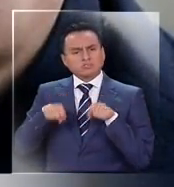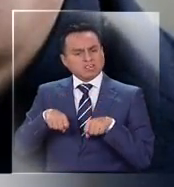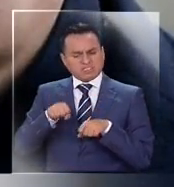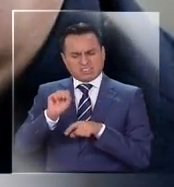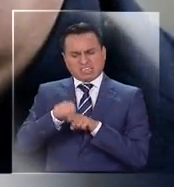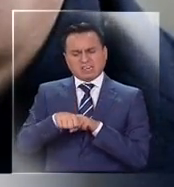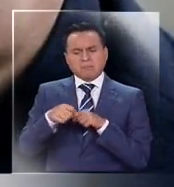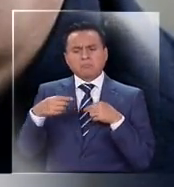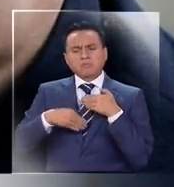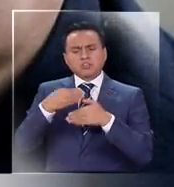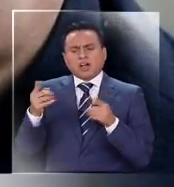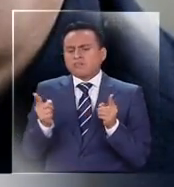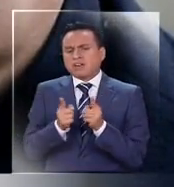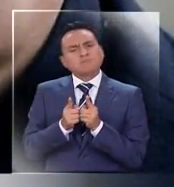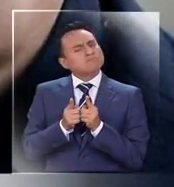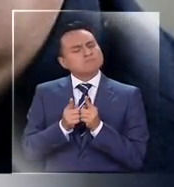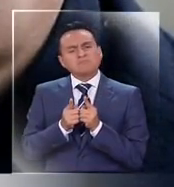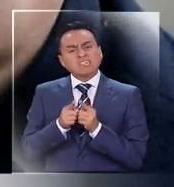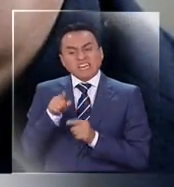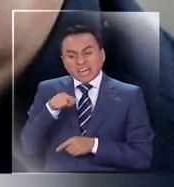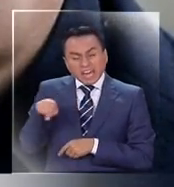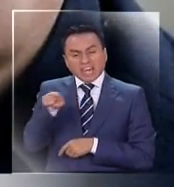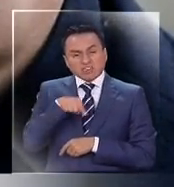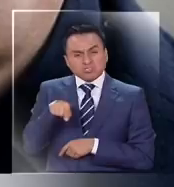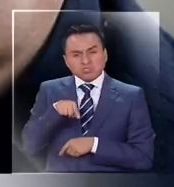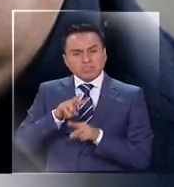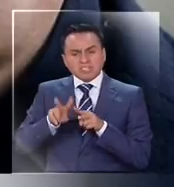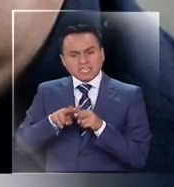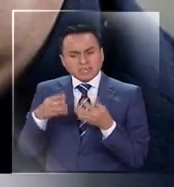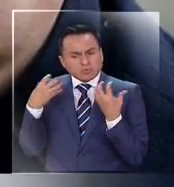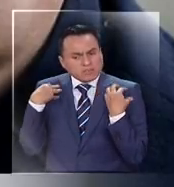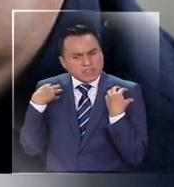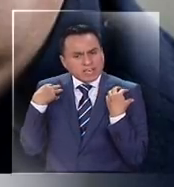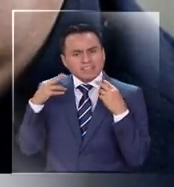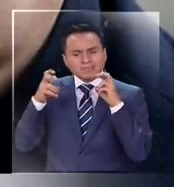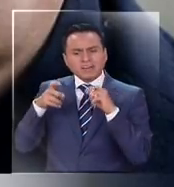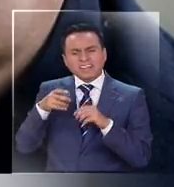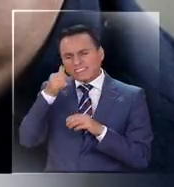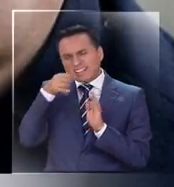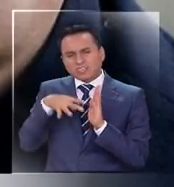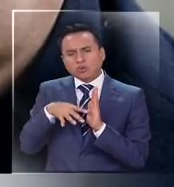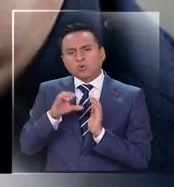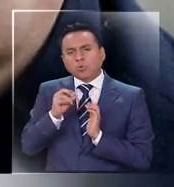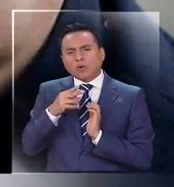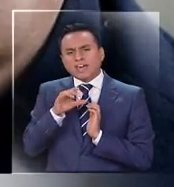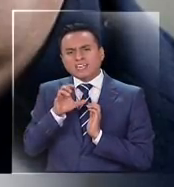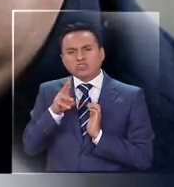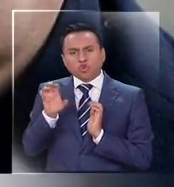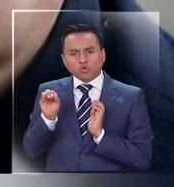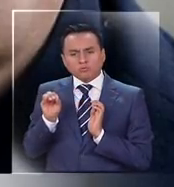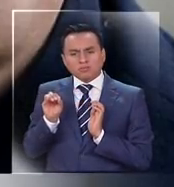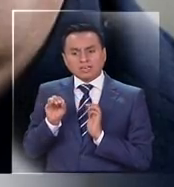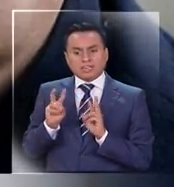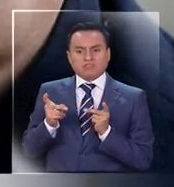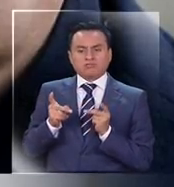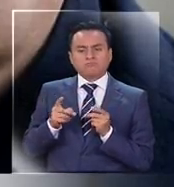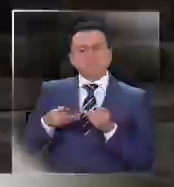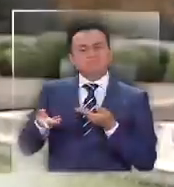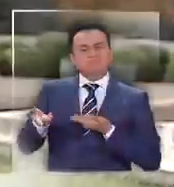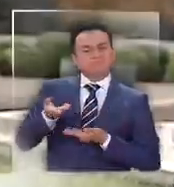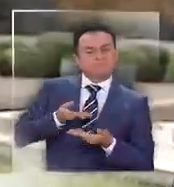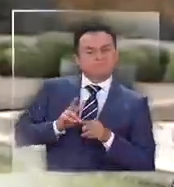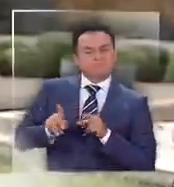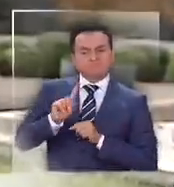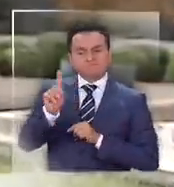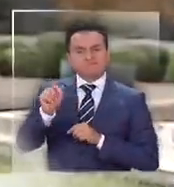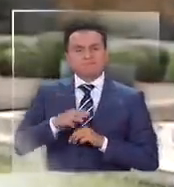a aceptar un procedimiento abreviado en que ellos no acepten responsabilidad por el delito de cohecho. Es intransable.